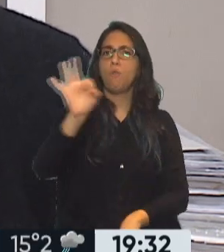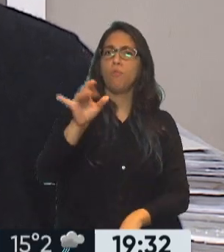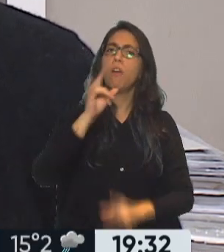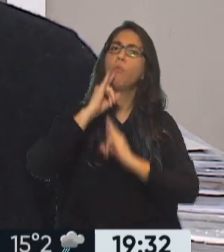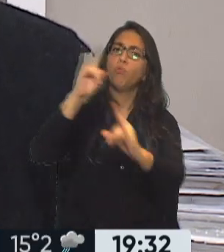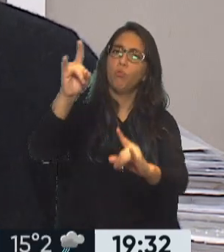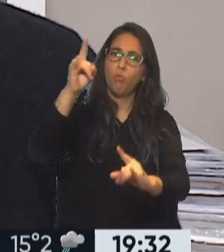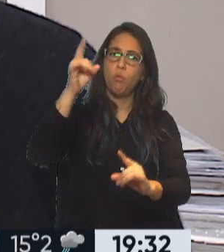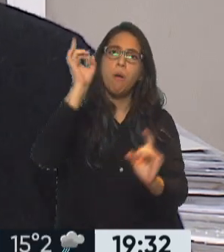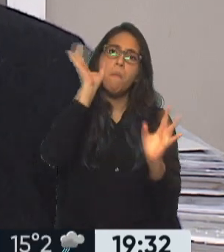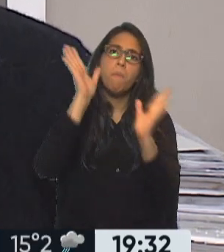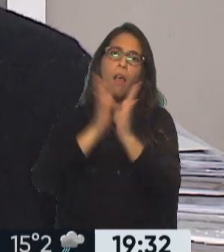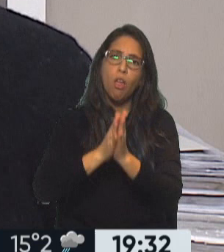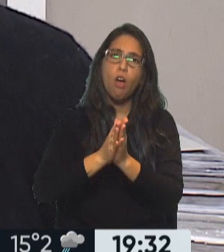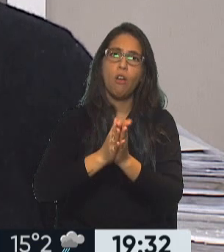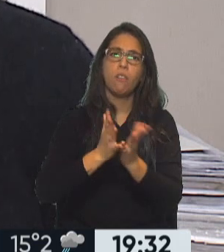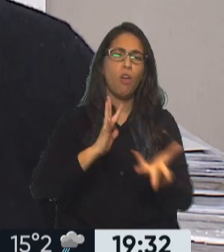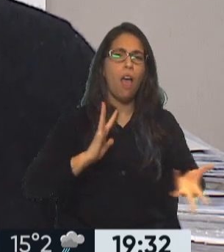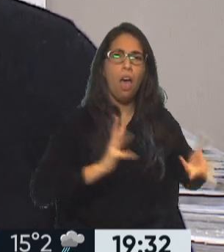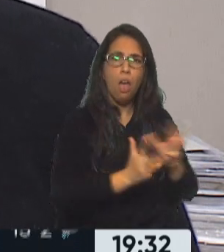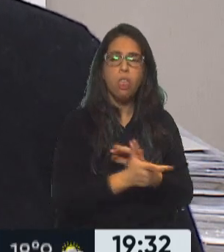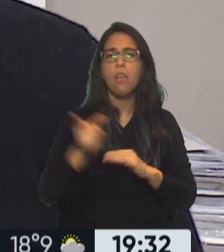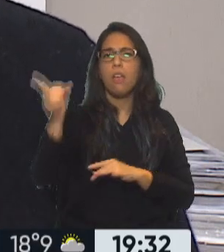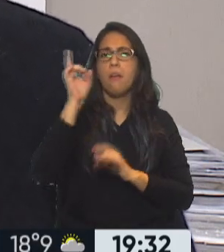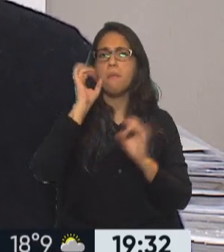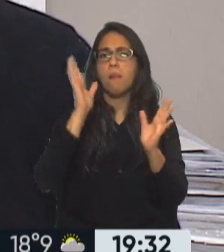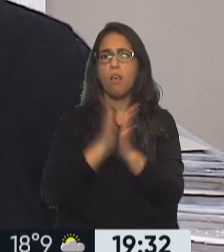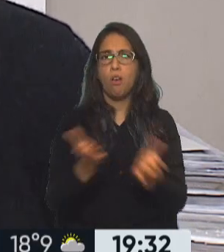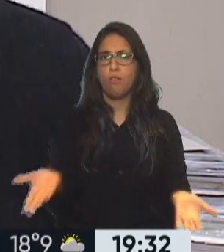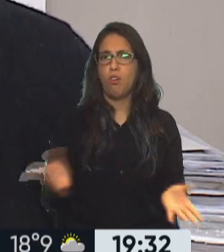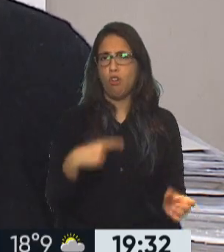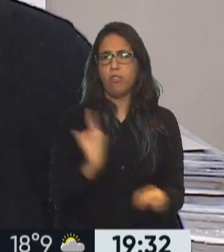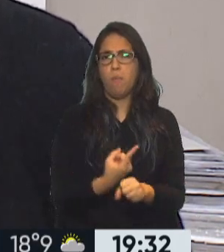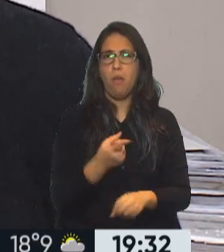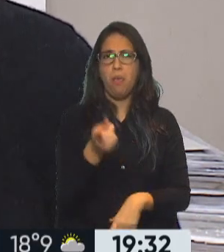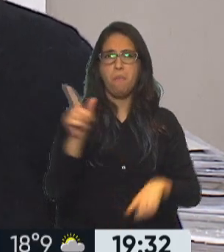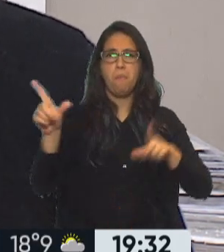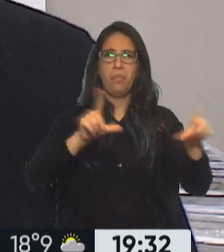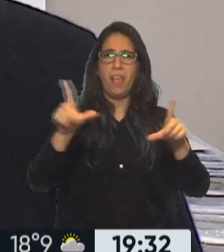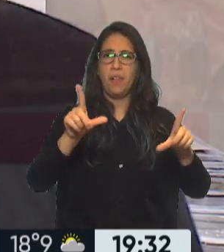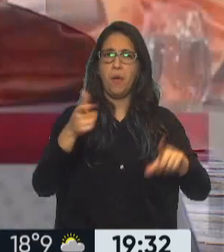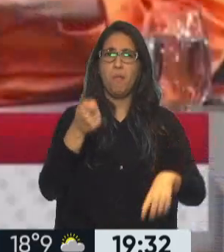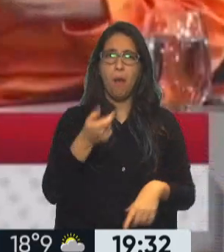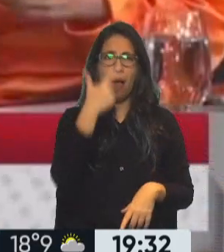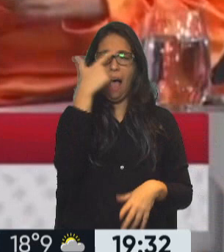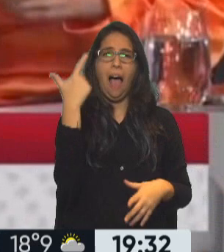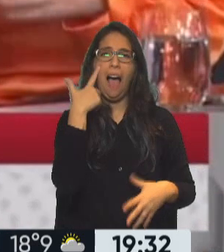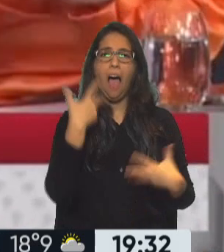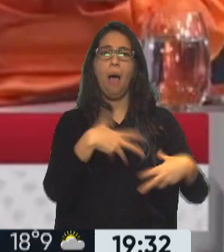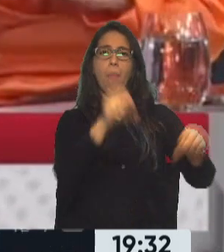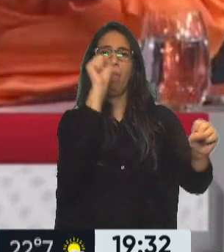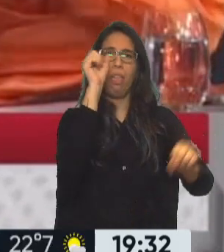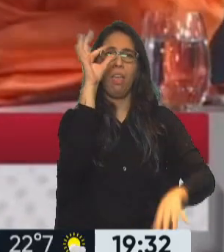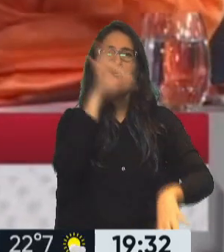que hicieron todo el daño que causaron no se puede bajo ningún punto de vista en un programa de televisión diagnosticar no